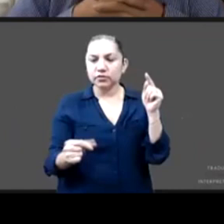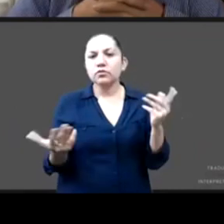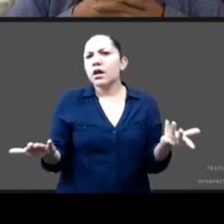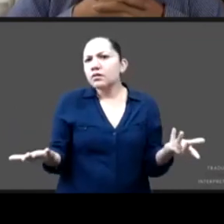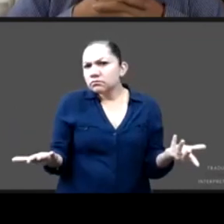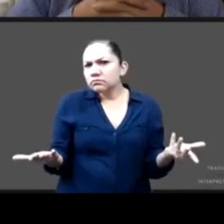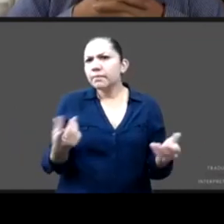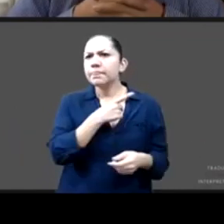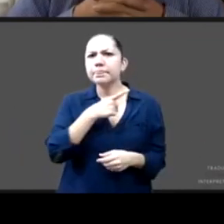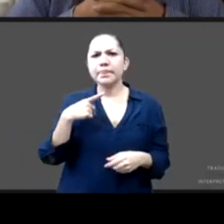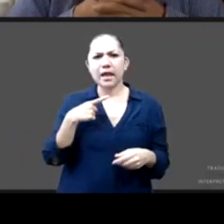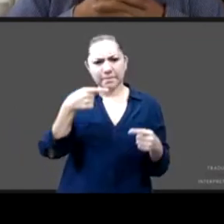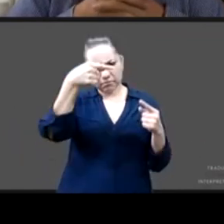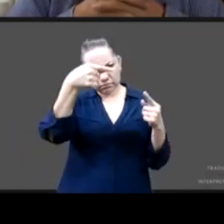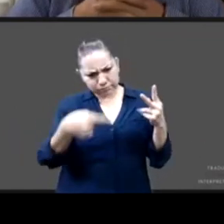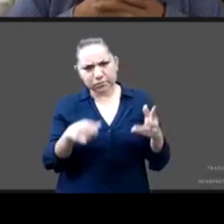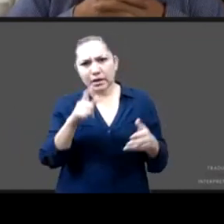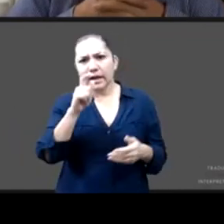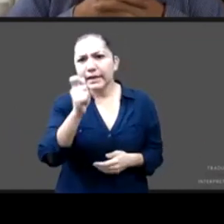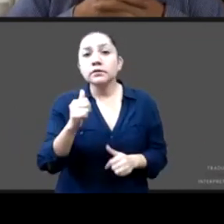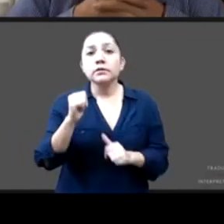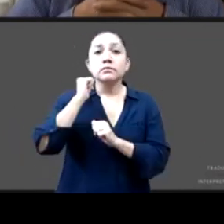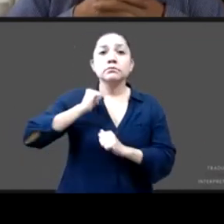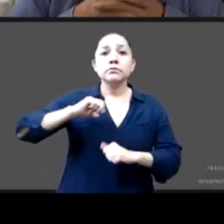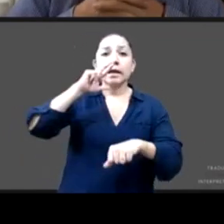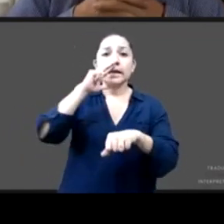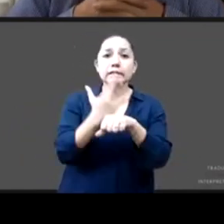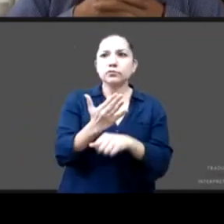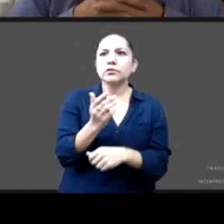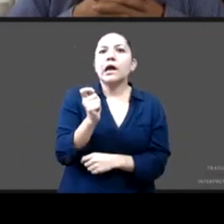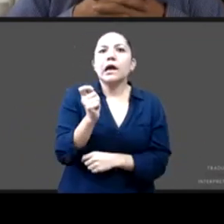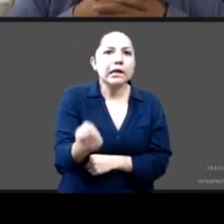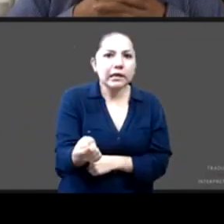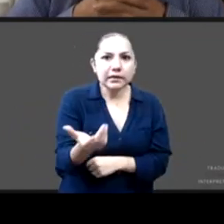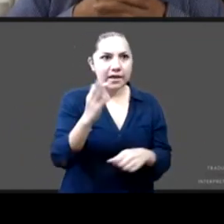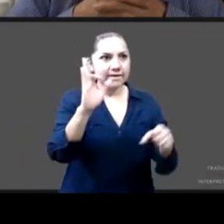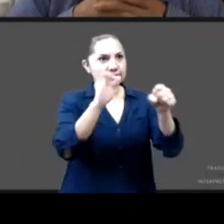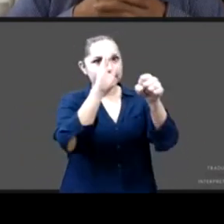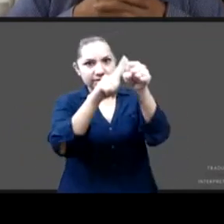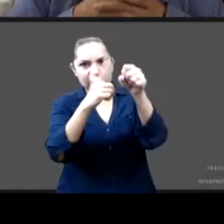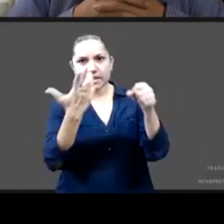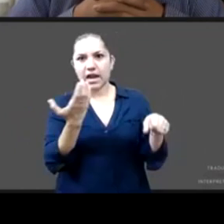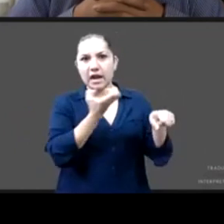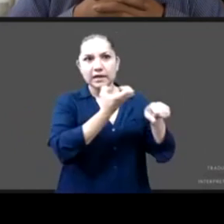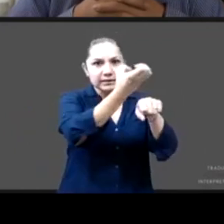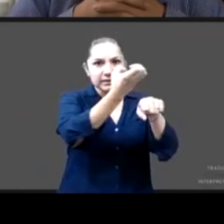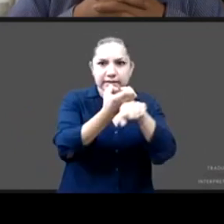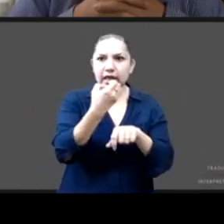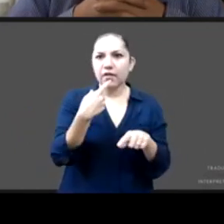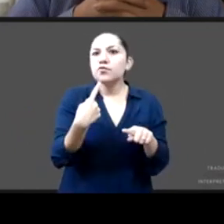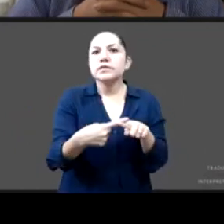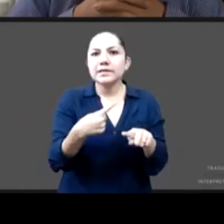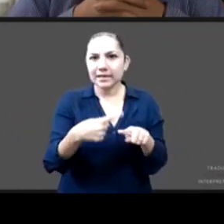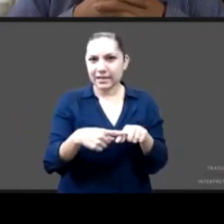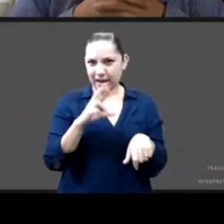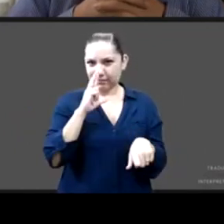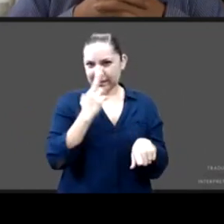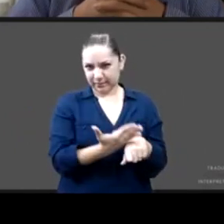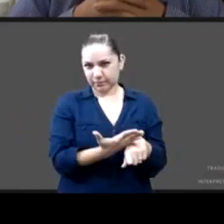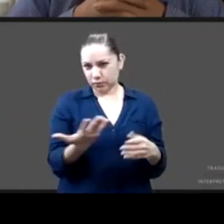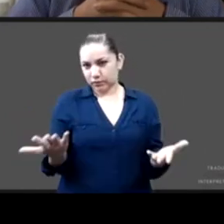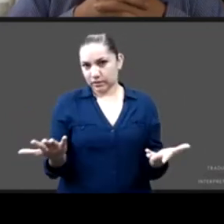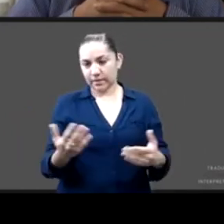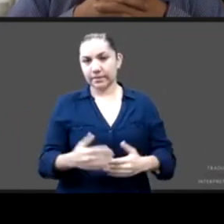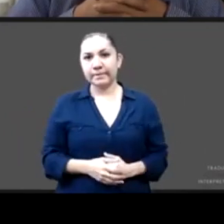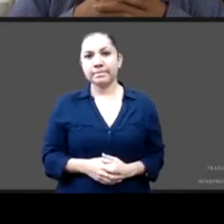estatal. Porque a nivel estatal también es un tema que se tiene que regular. Tenemos una regulación